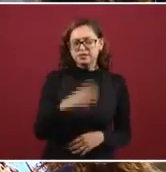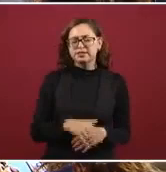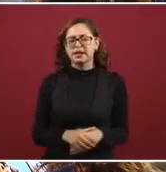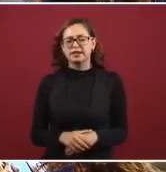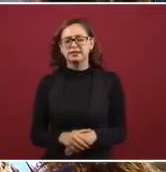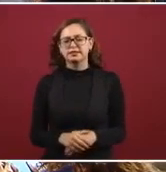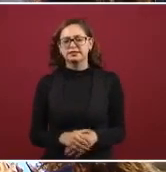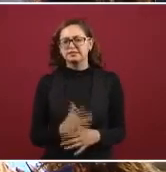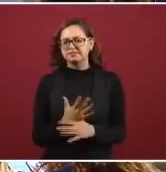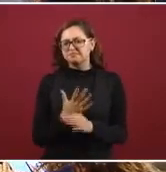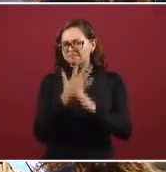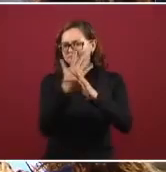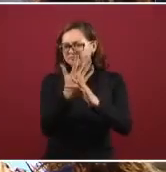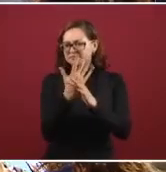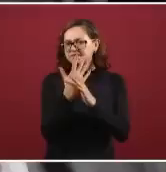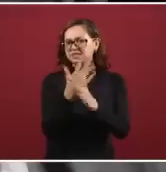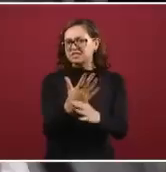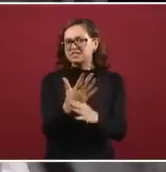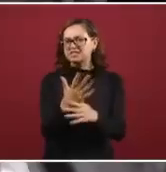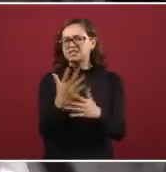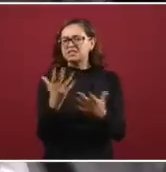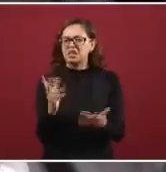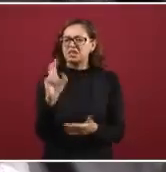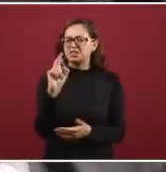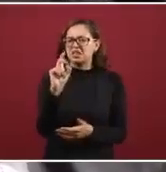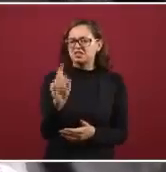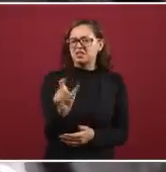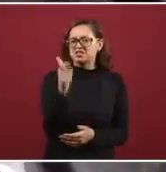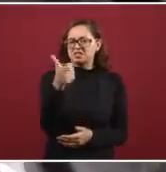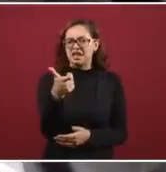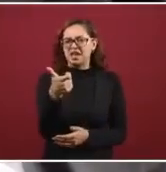que se ha disminuido en 36%